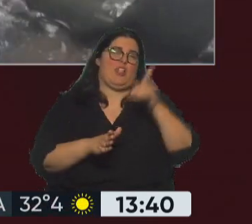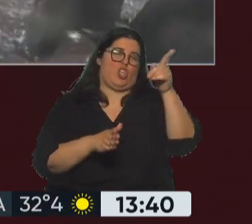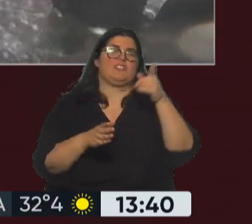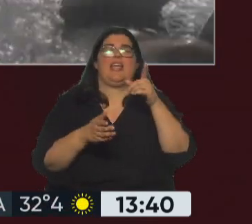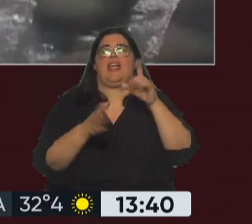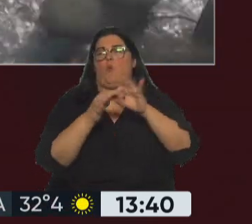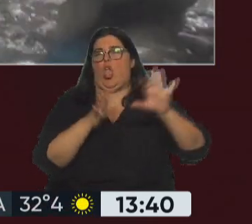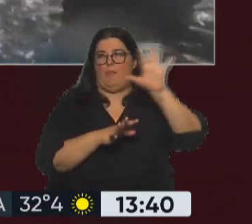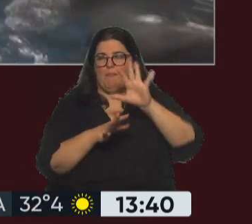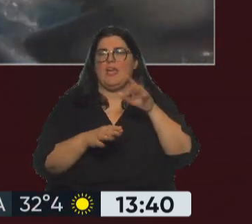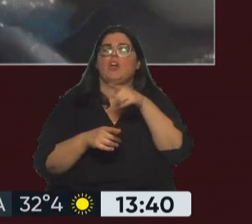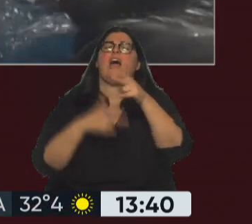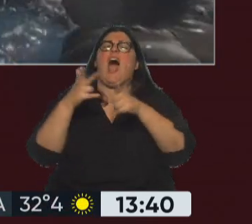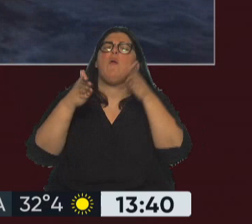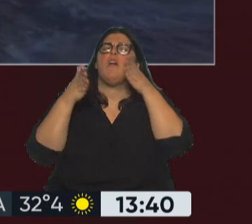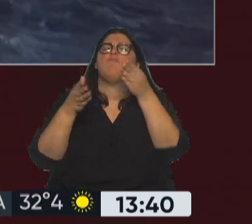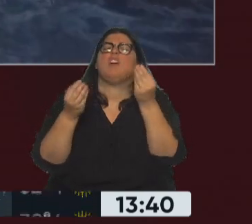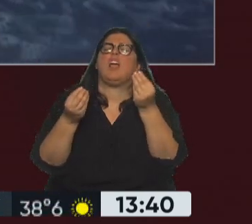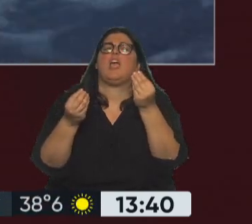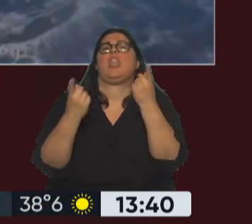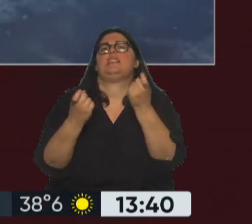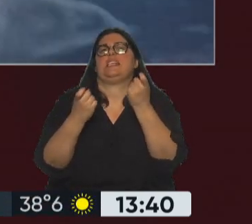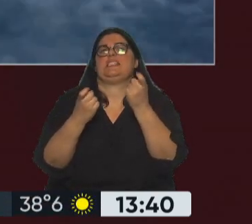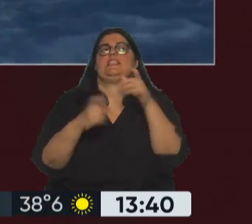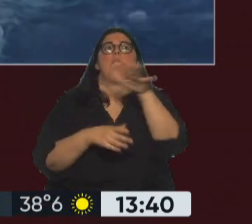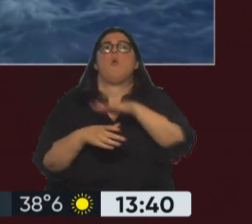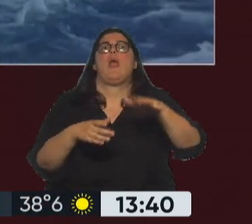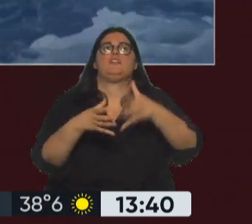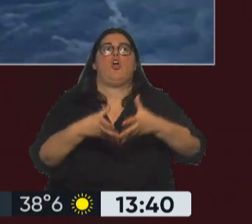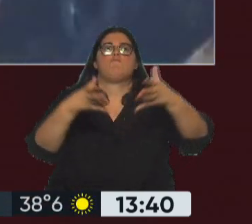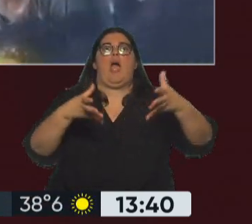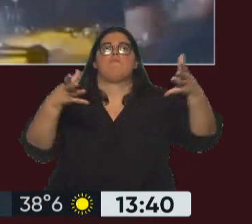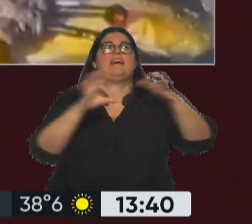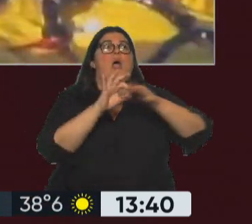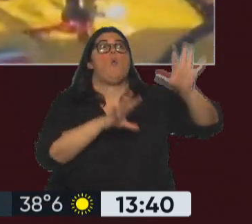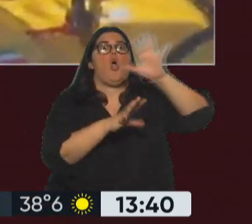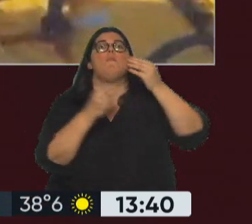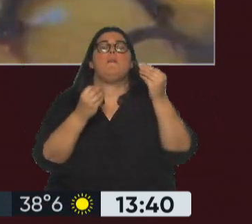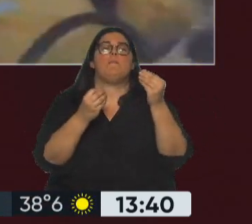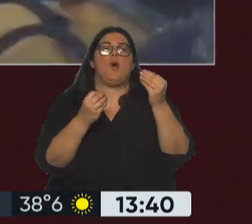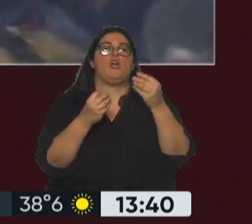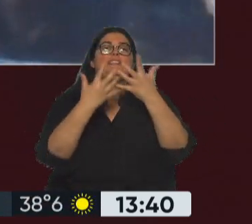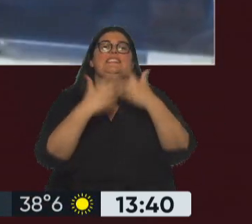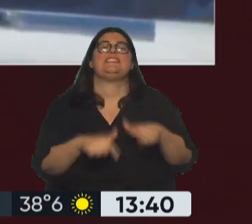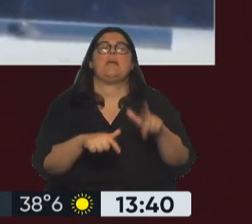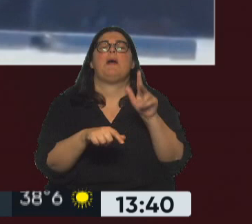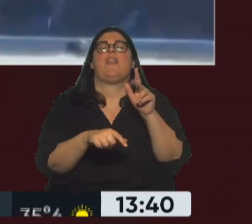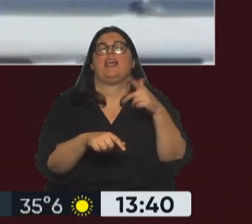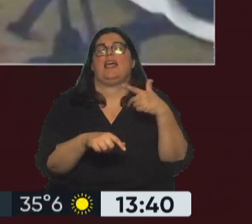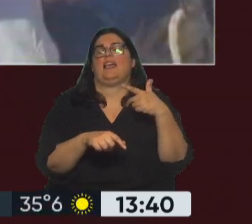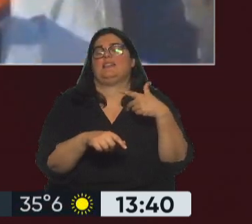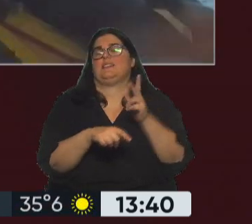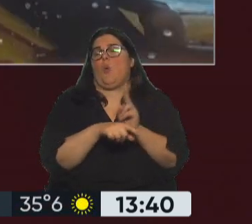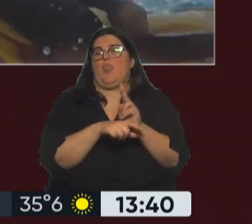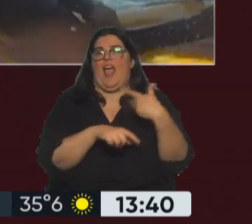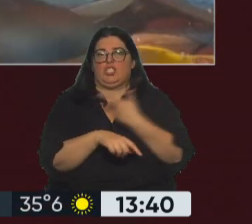poniendo en el foco la necesidad de un aumento poblacional de Europa para hacer frente a la crisis de sus sistemas de seguridad social y haciendo